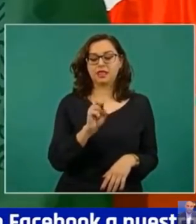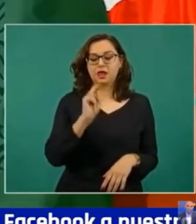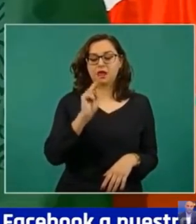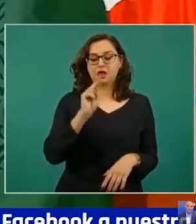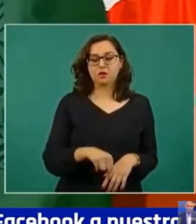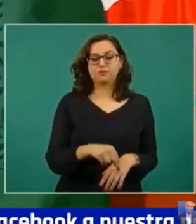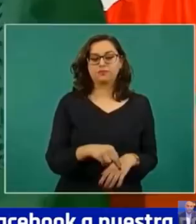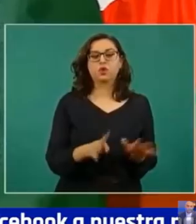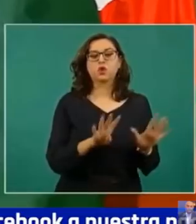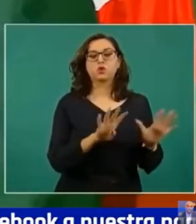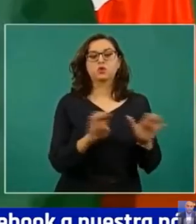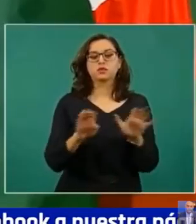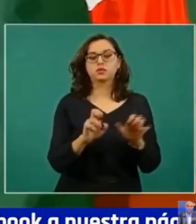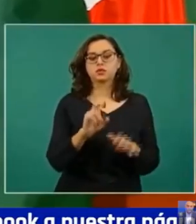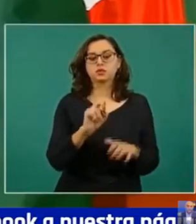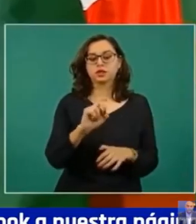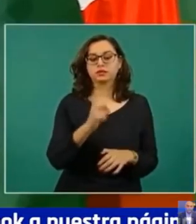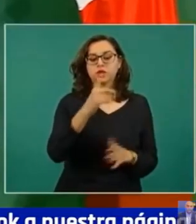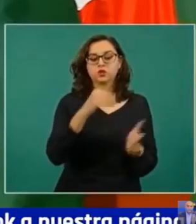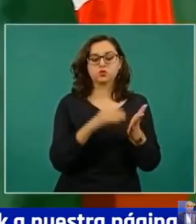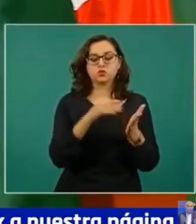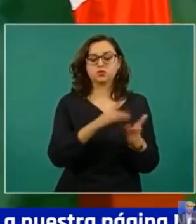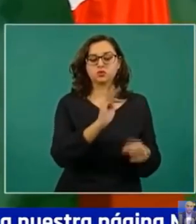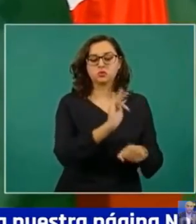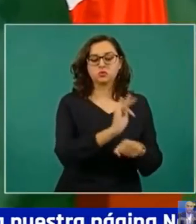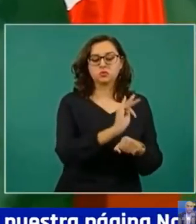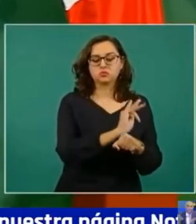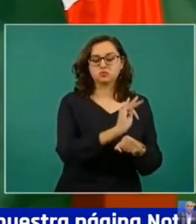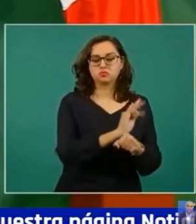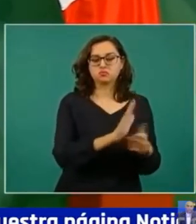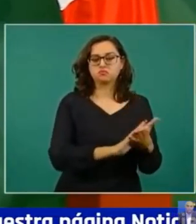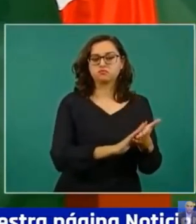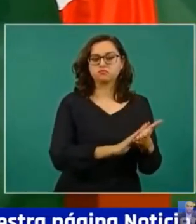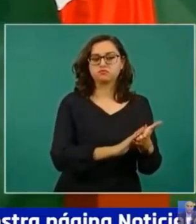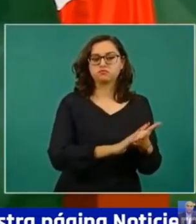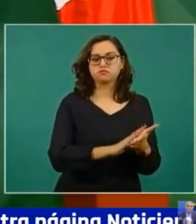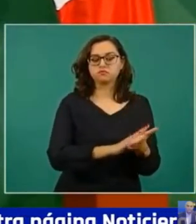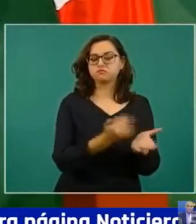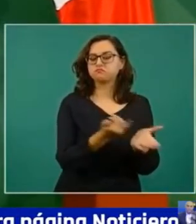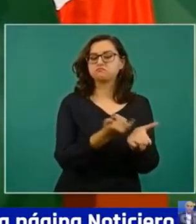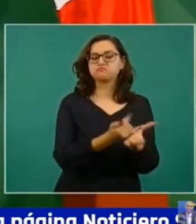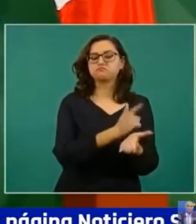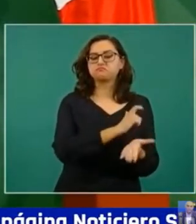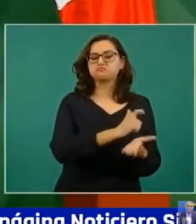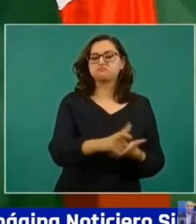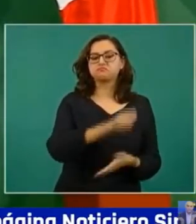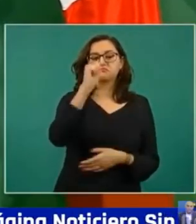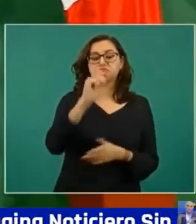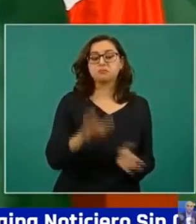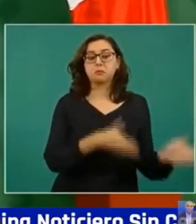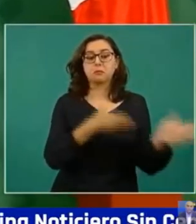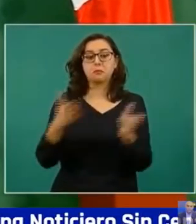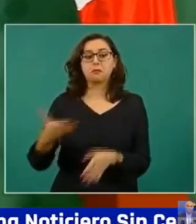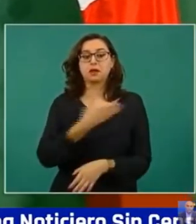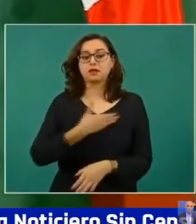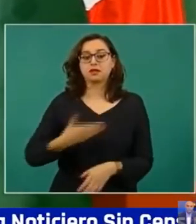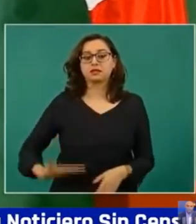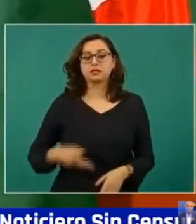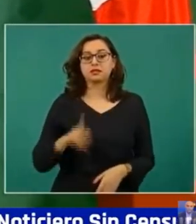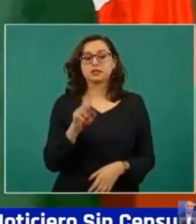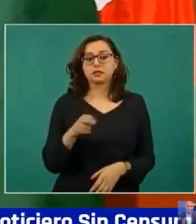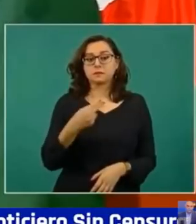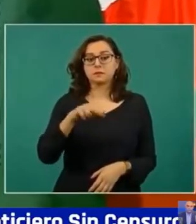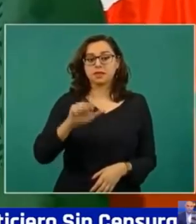931 millones, pero con Peña 6,413. En total,